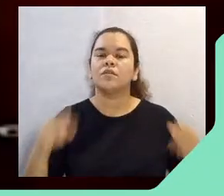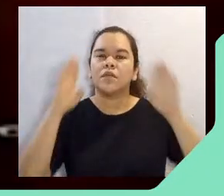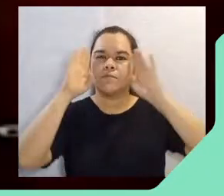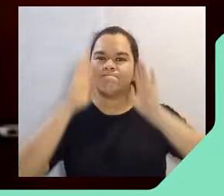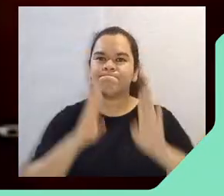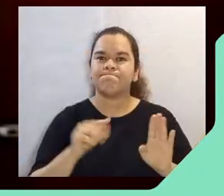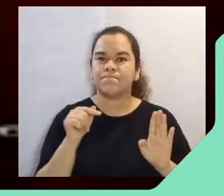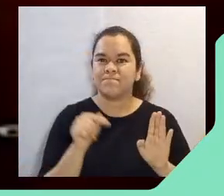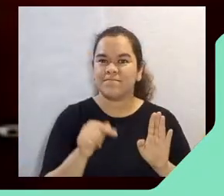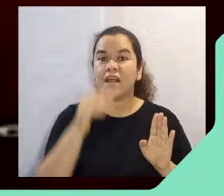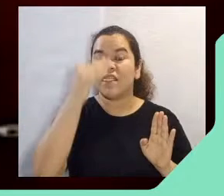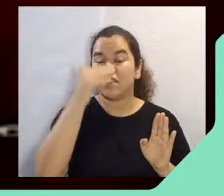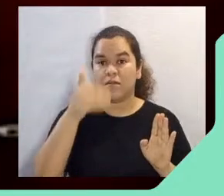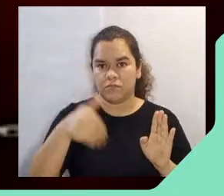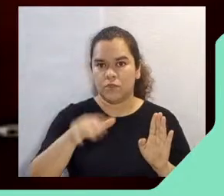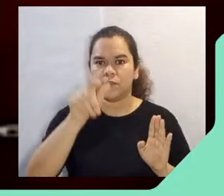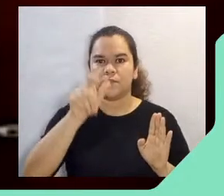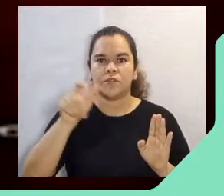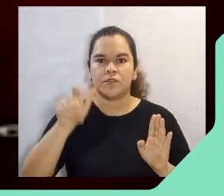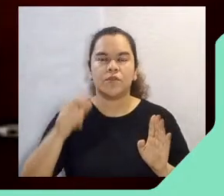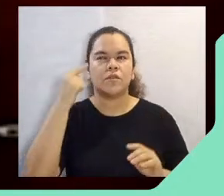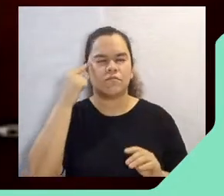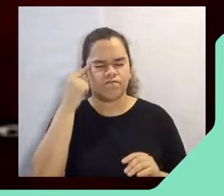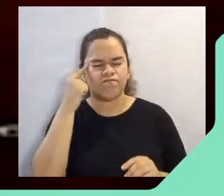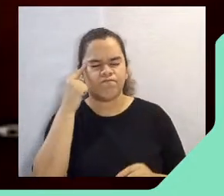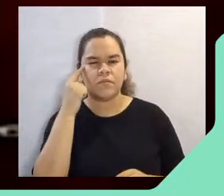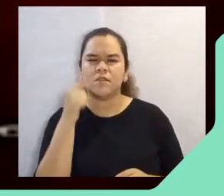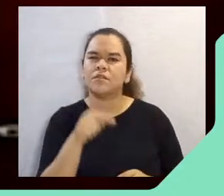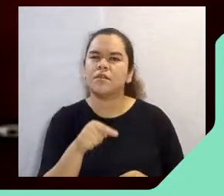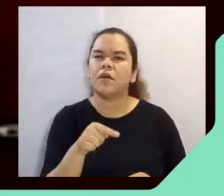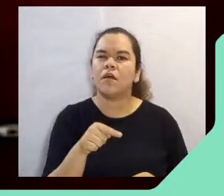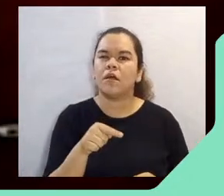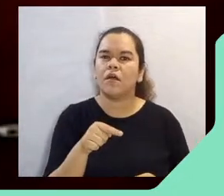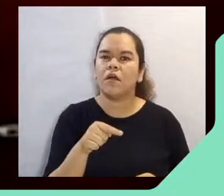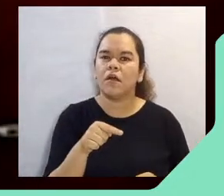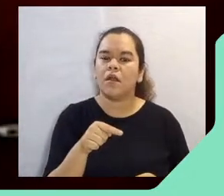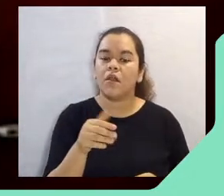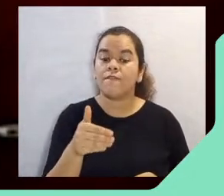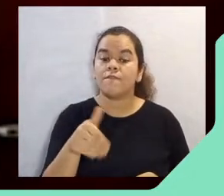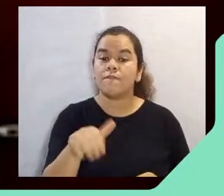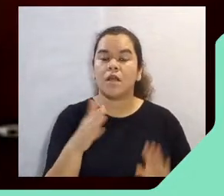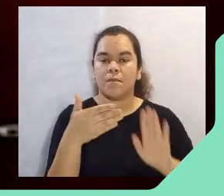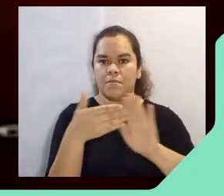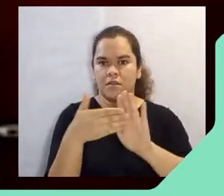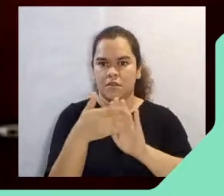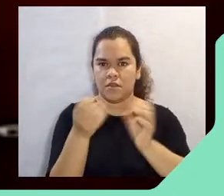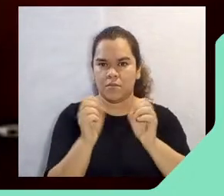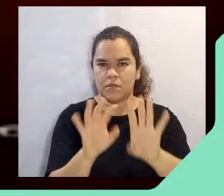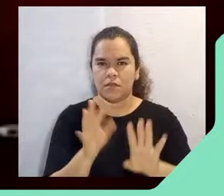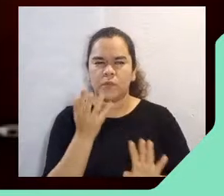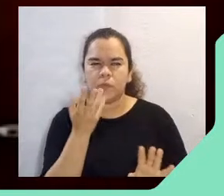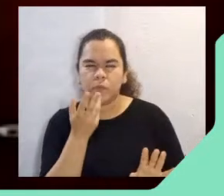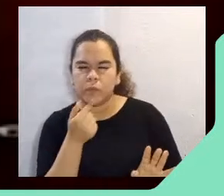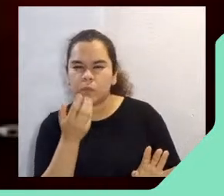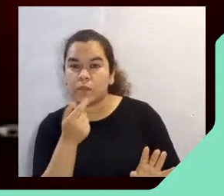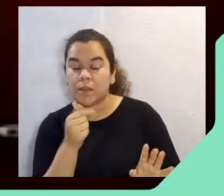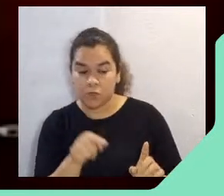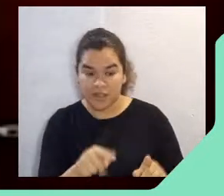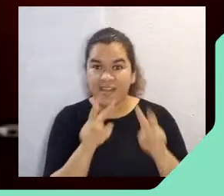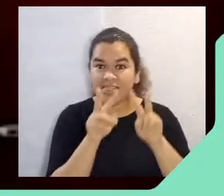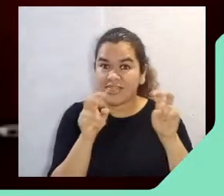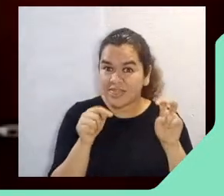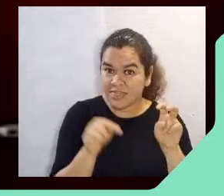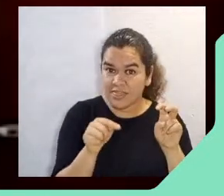el estudiante vea cómo está parado mirando hacia el inicio de su carrera, porque los contenidos que se van a